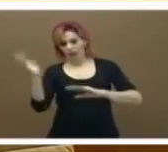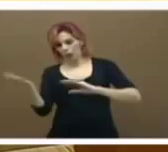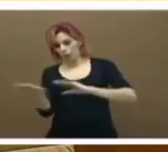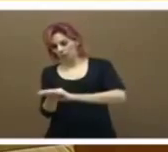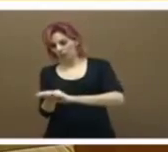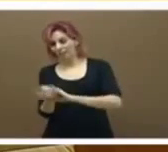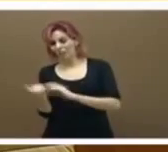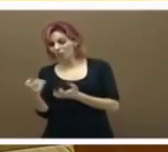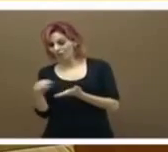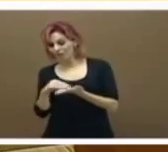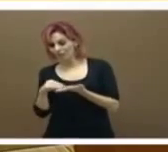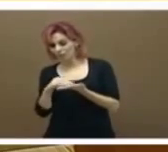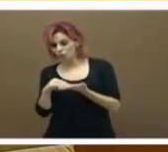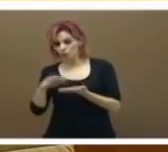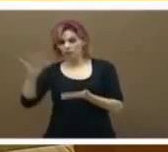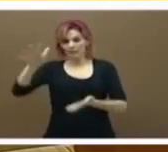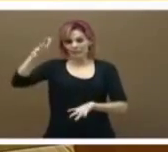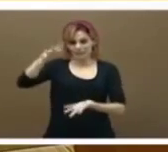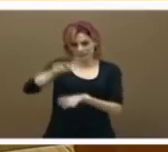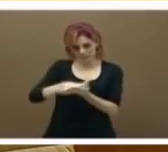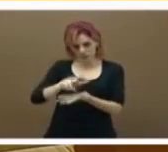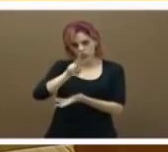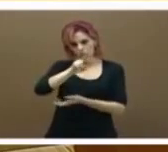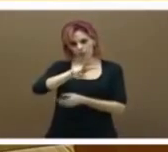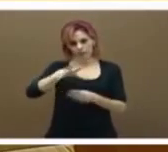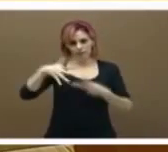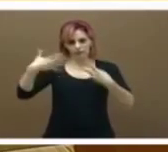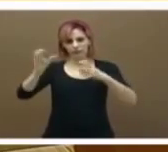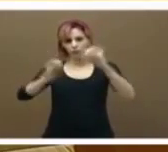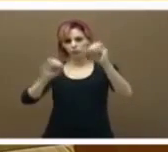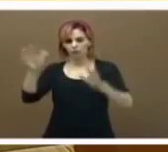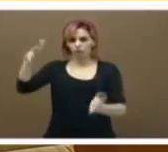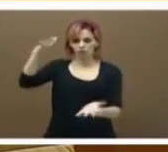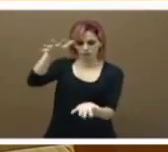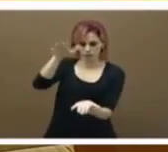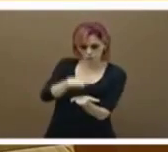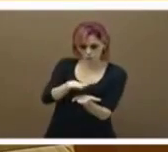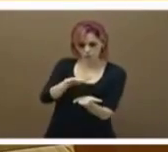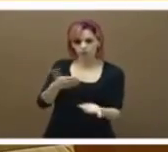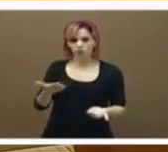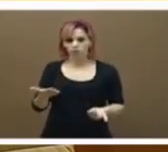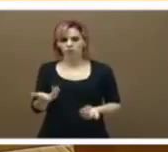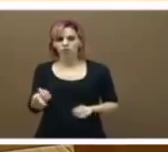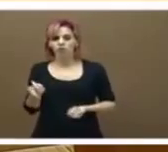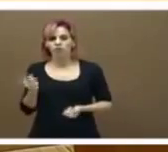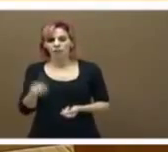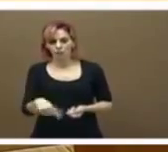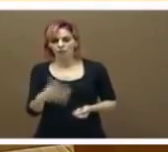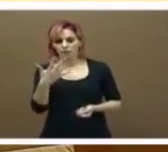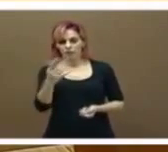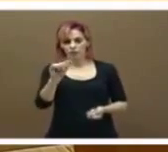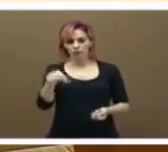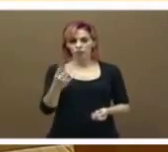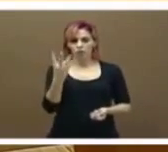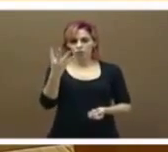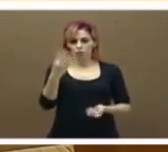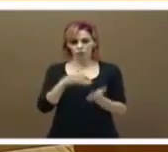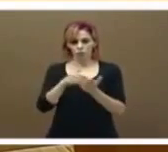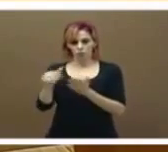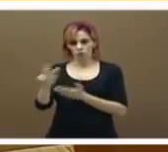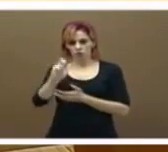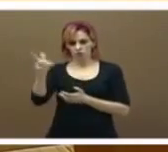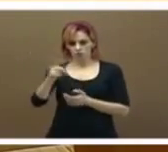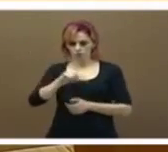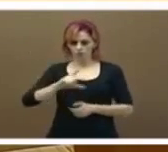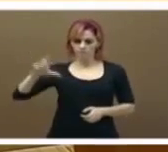por resolver se han reducido en un 27%. Hemos dotado de 5,4 millones de euros